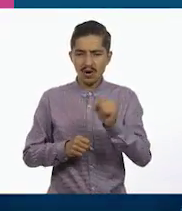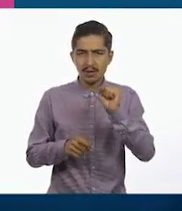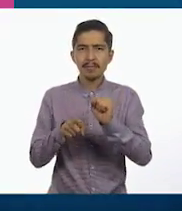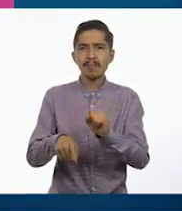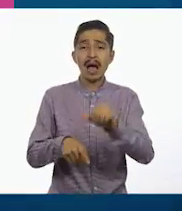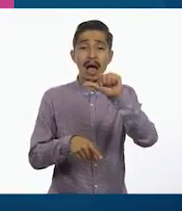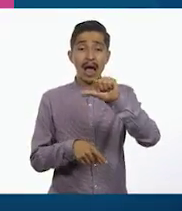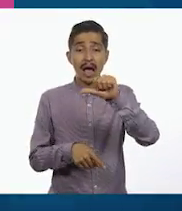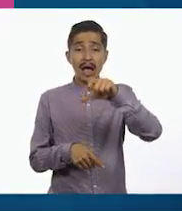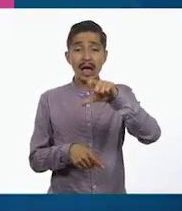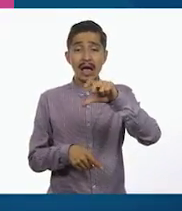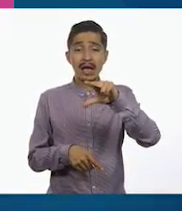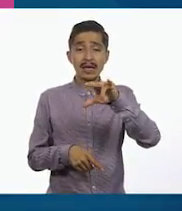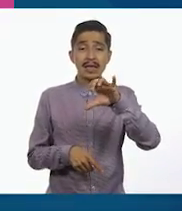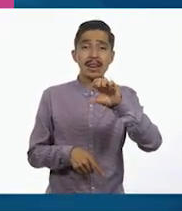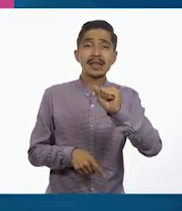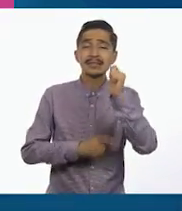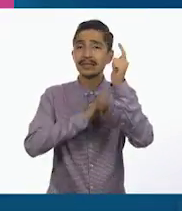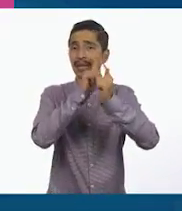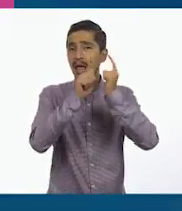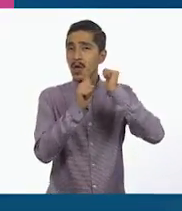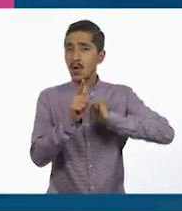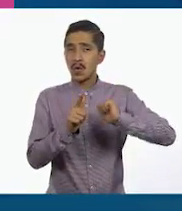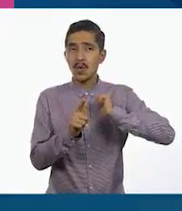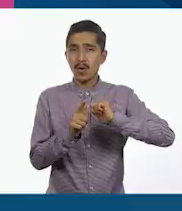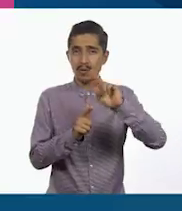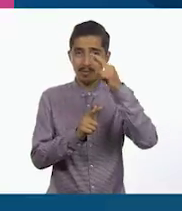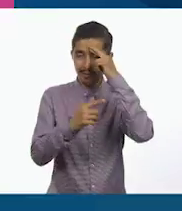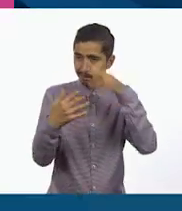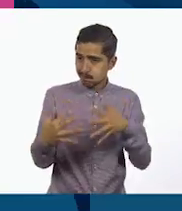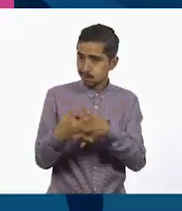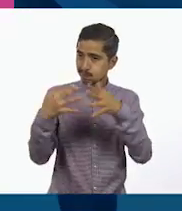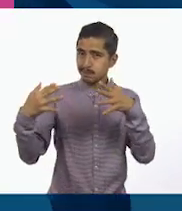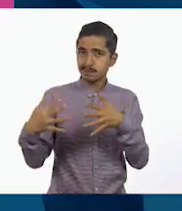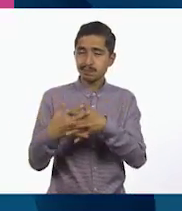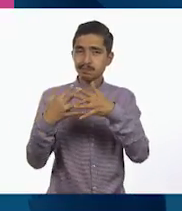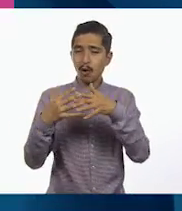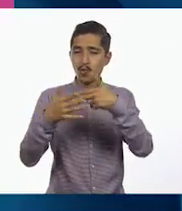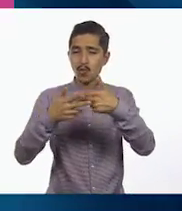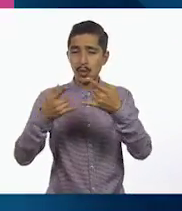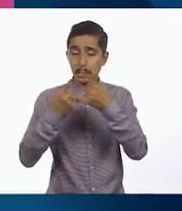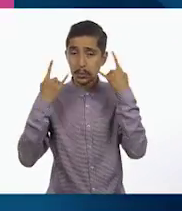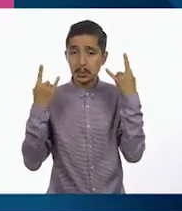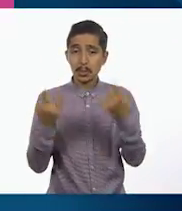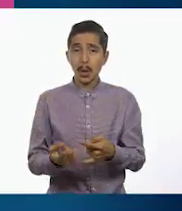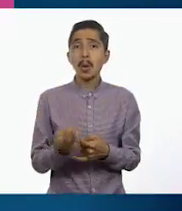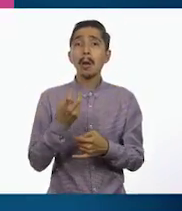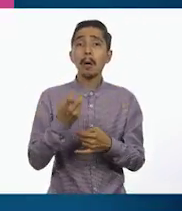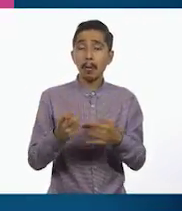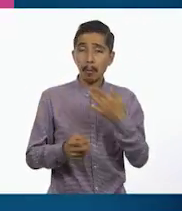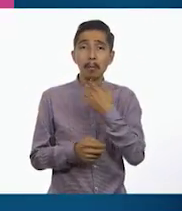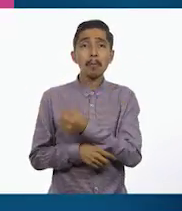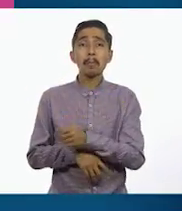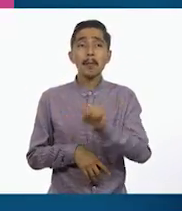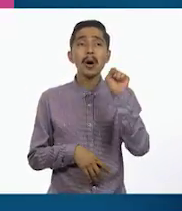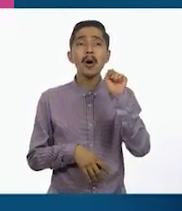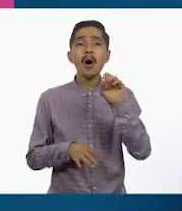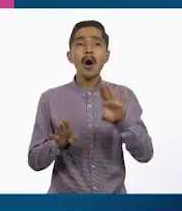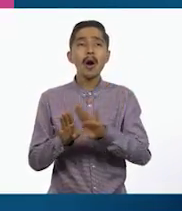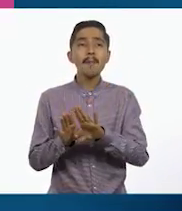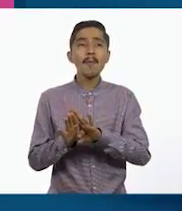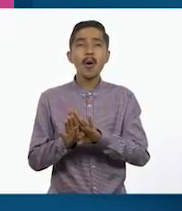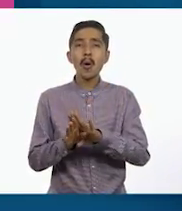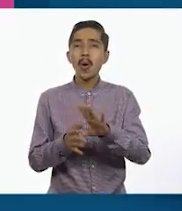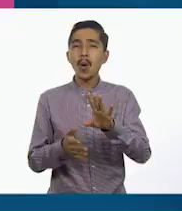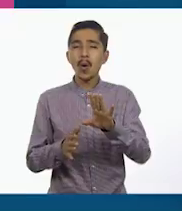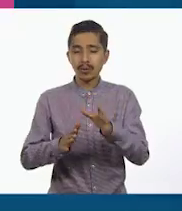el mejor guerrero griego y en la batalla contra Troya, y cuya historia hace referencia a su famoso talón, que era el único